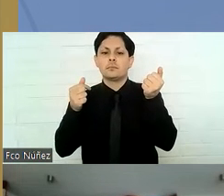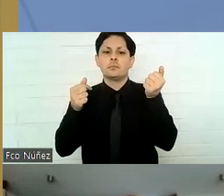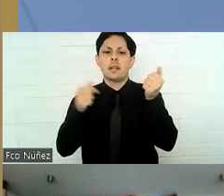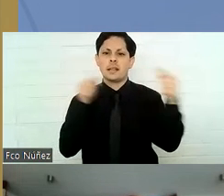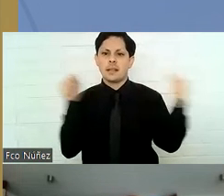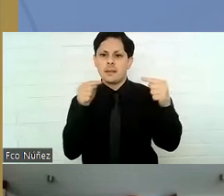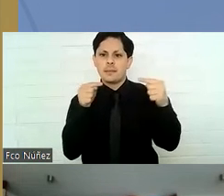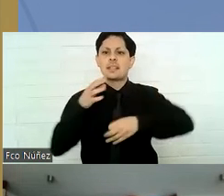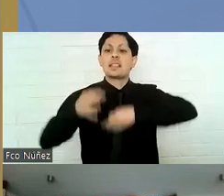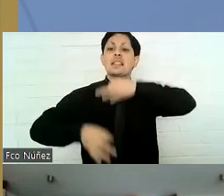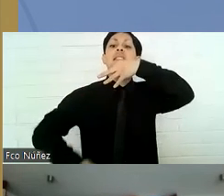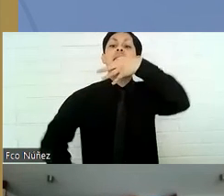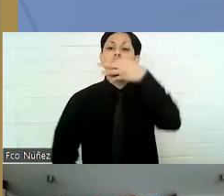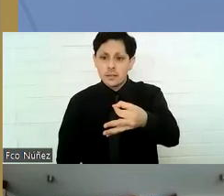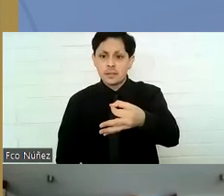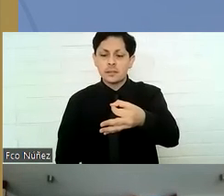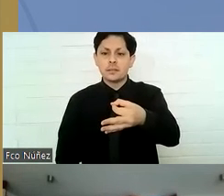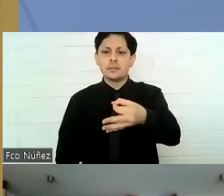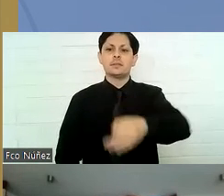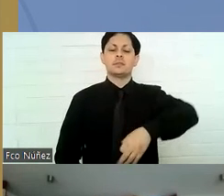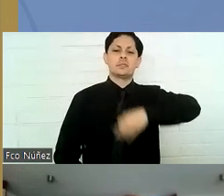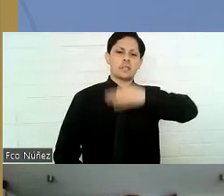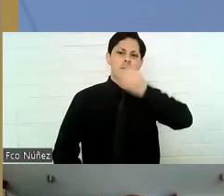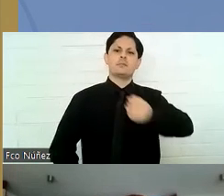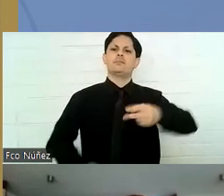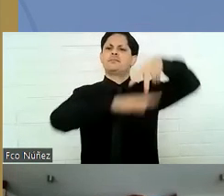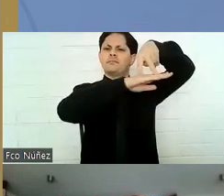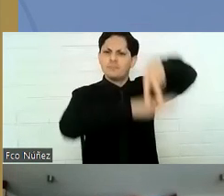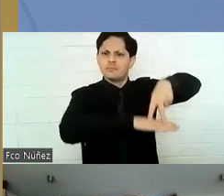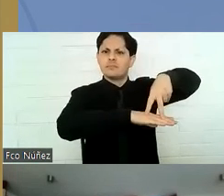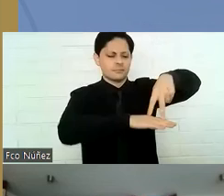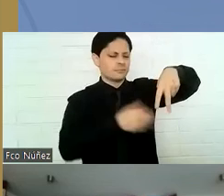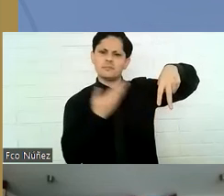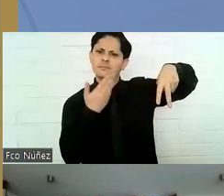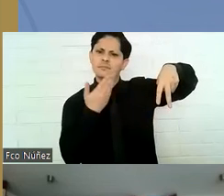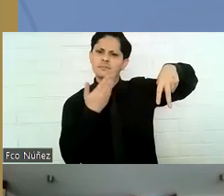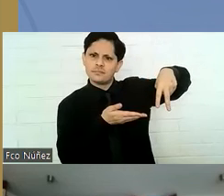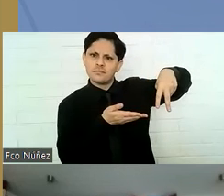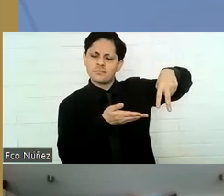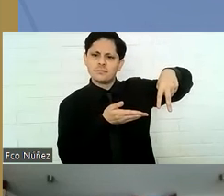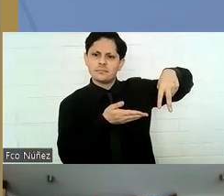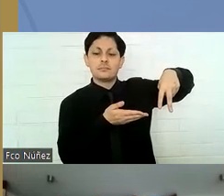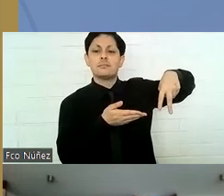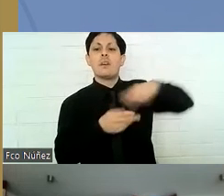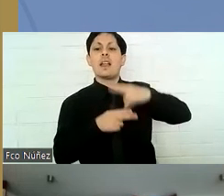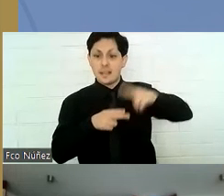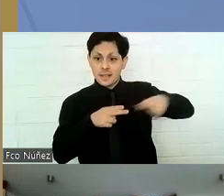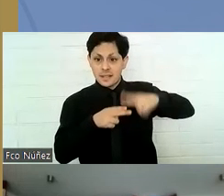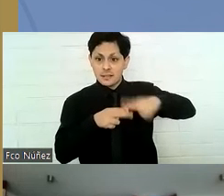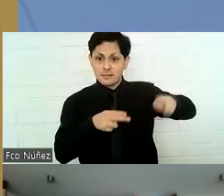carácter de instituir, de dar lugar a algo que aparezca como lo han hecho en las